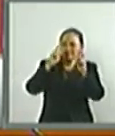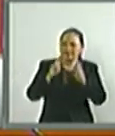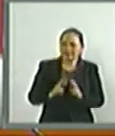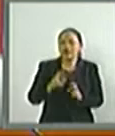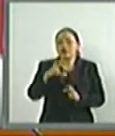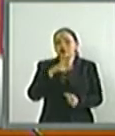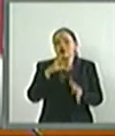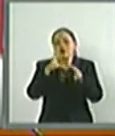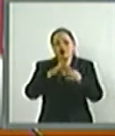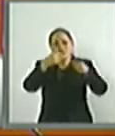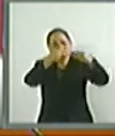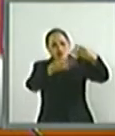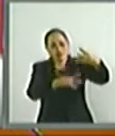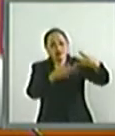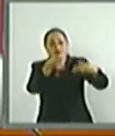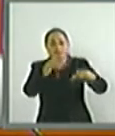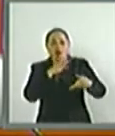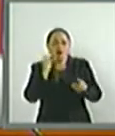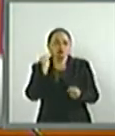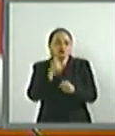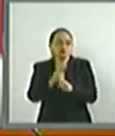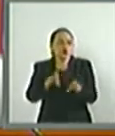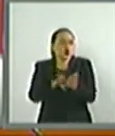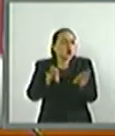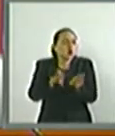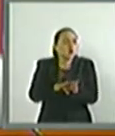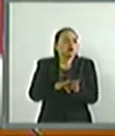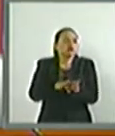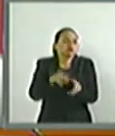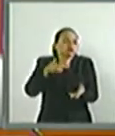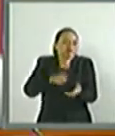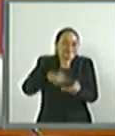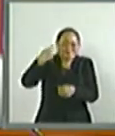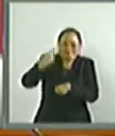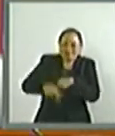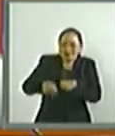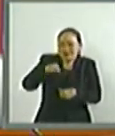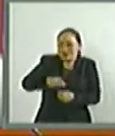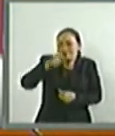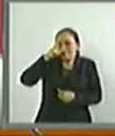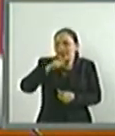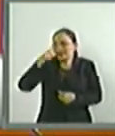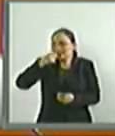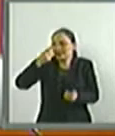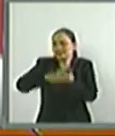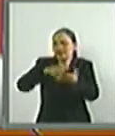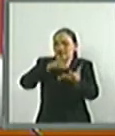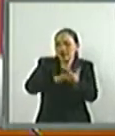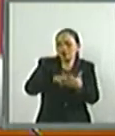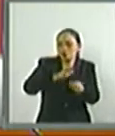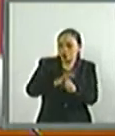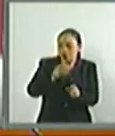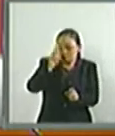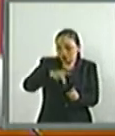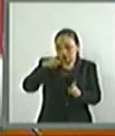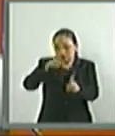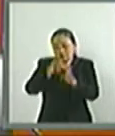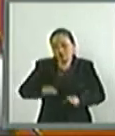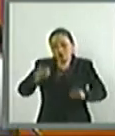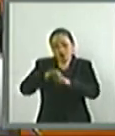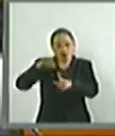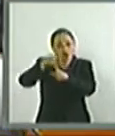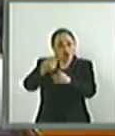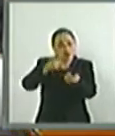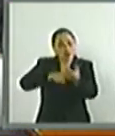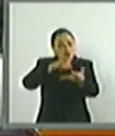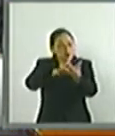un conjunto de indicadores que permiten dar cuenta de las principales deficiencias, así como de los principales logros que hay dentro de cada uno de los